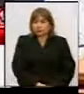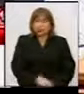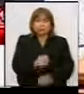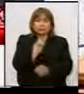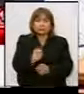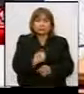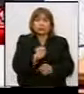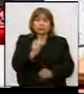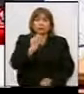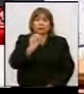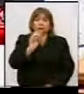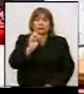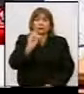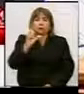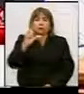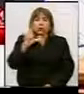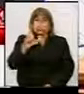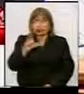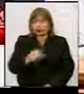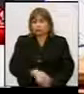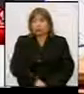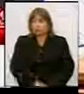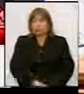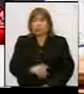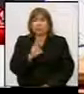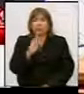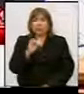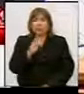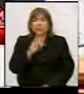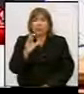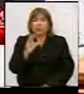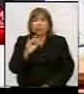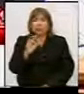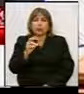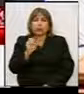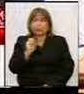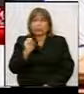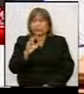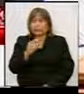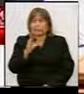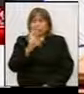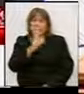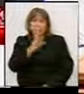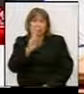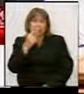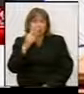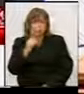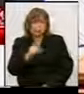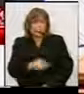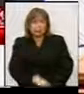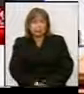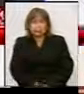Agrícola Sol de Villacuri, SAC, 52 millones.